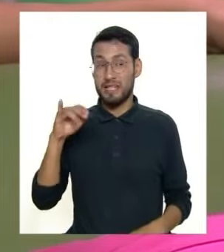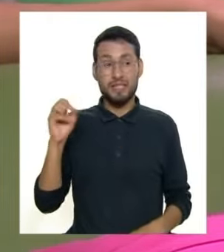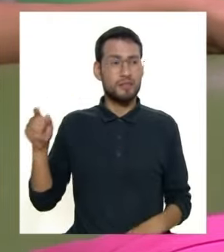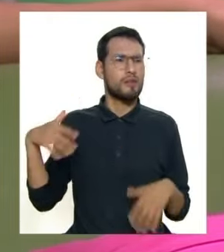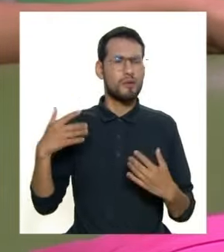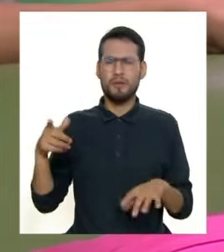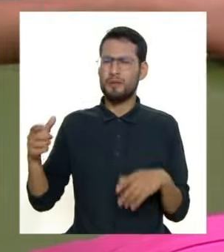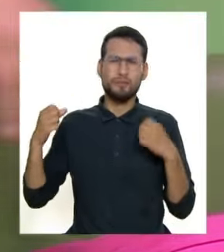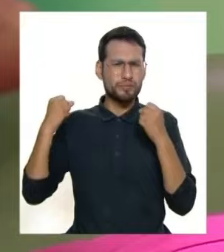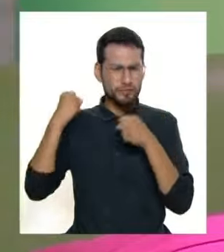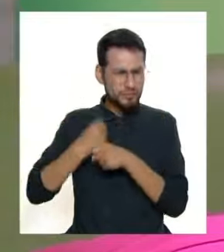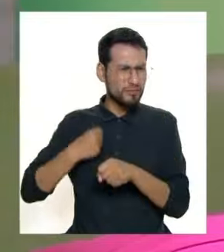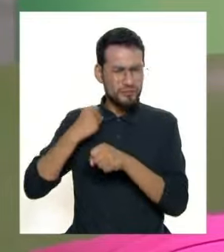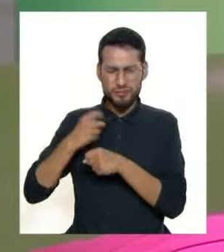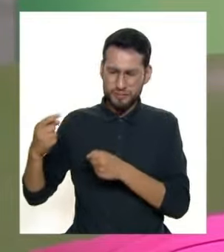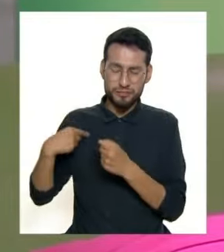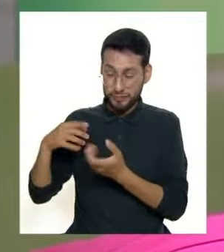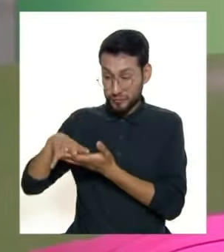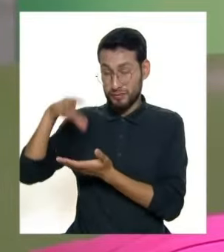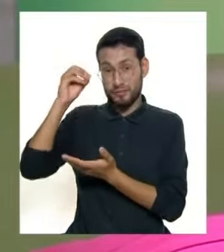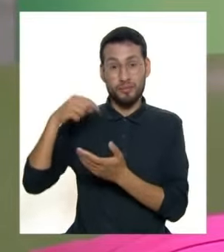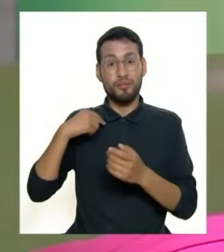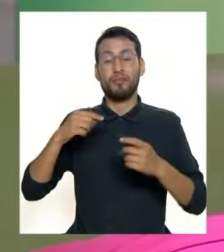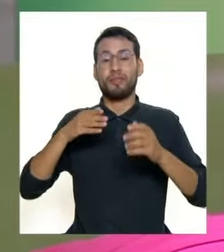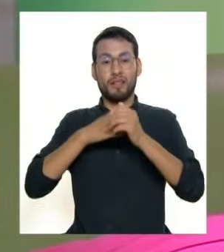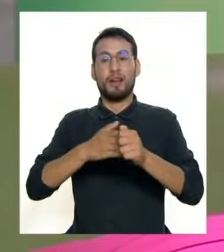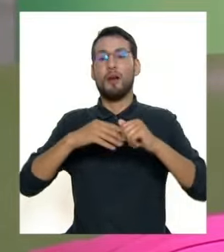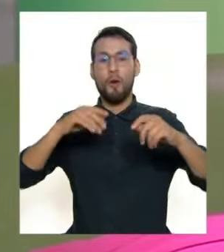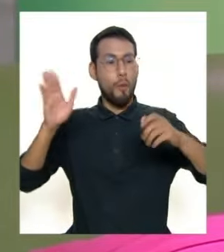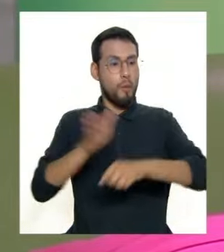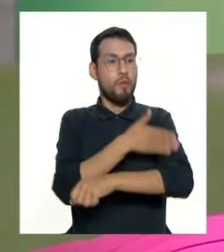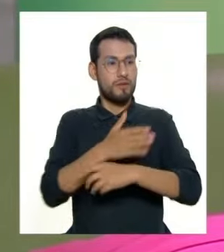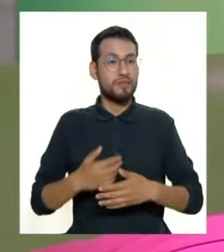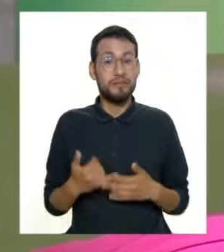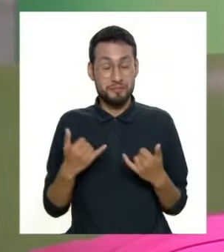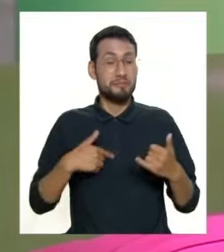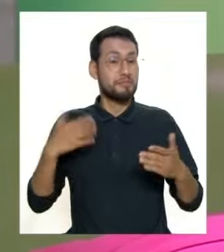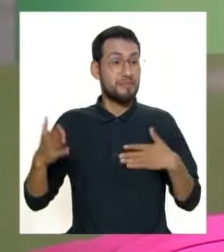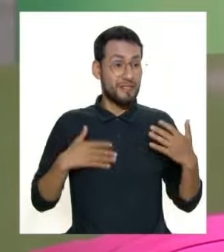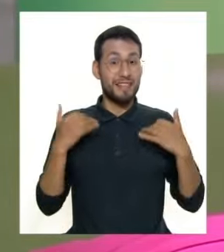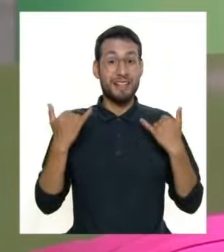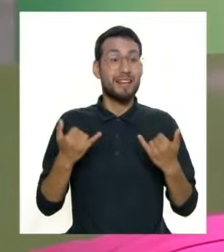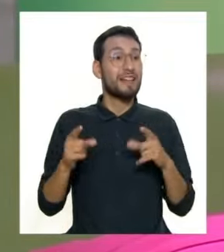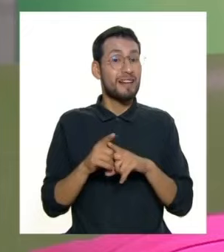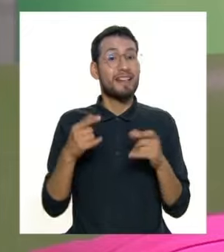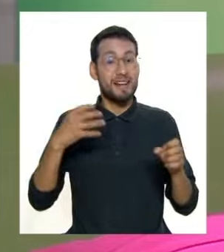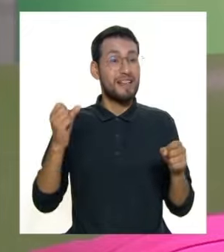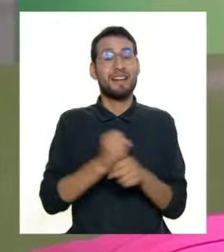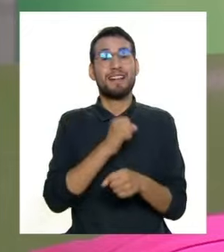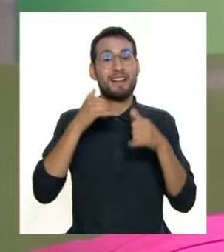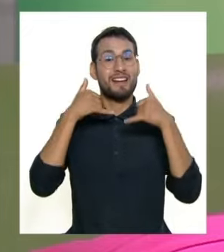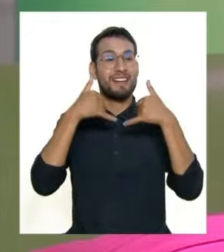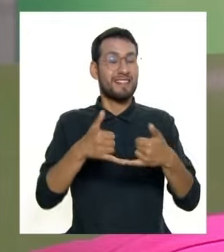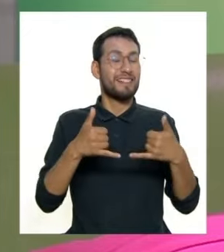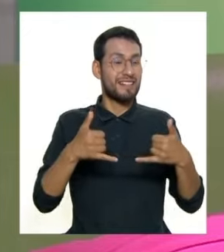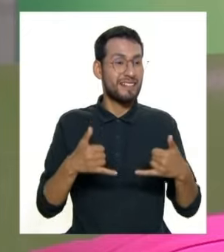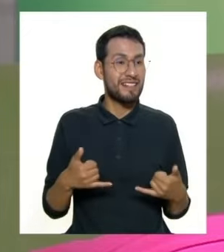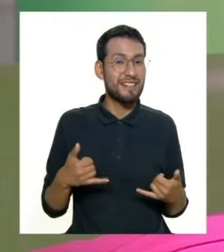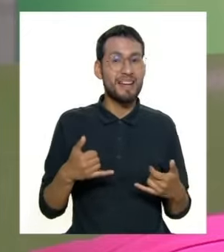invertido miles y miles de dólares para que yo aprenda a dirigir un musical. Y eso, estoy muy contento. Y encima ganamos el premio